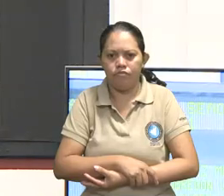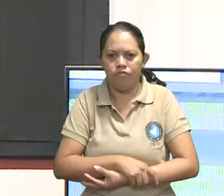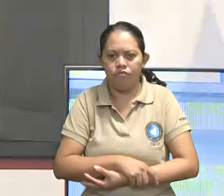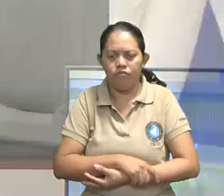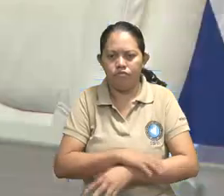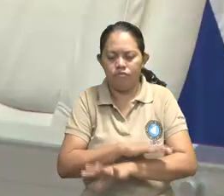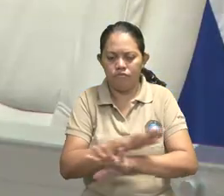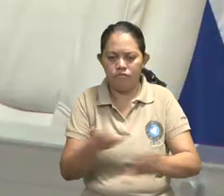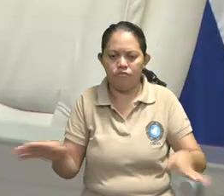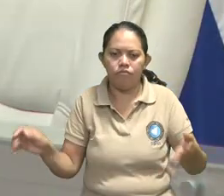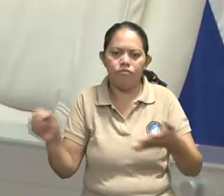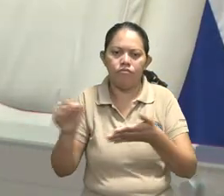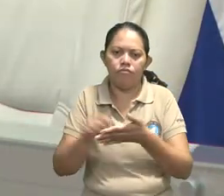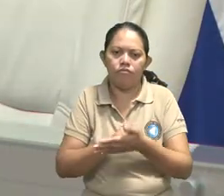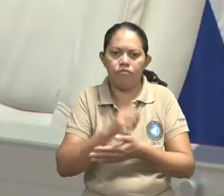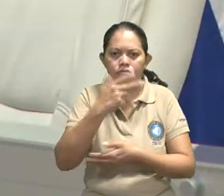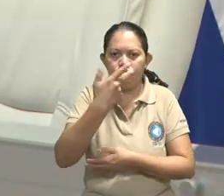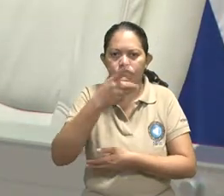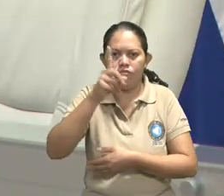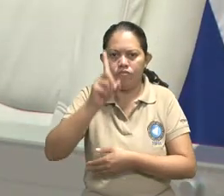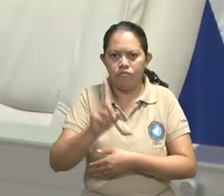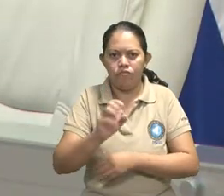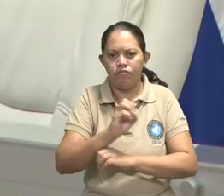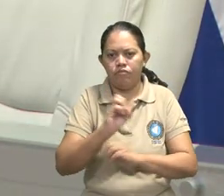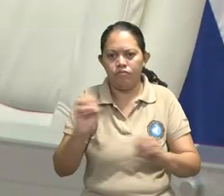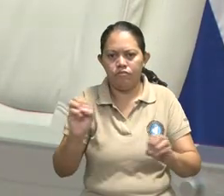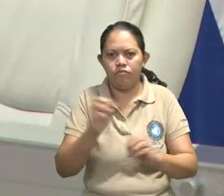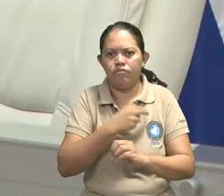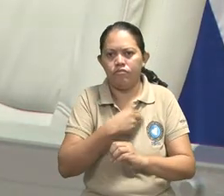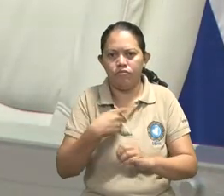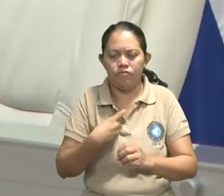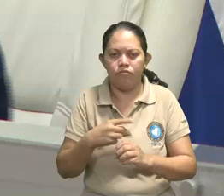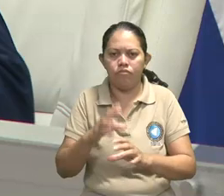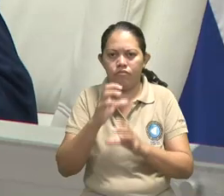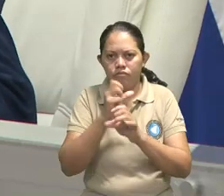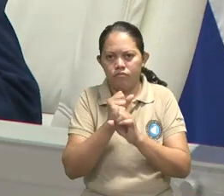Se cierra la votación, 91 votos a favor, 0 en contra, 0